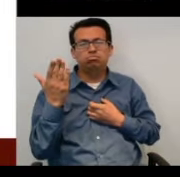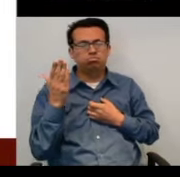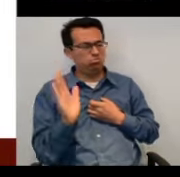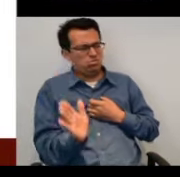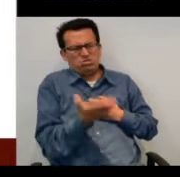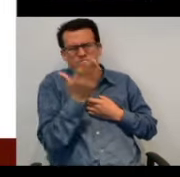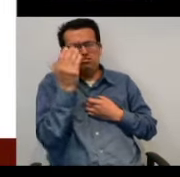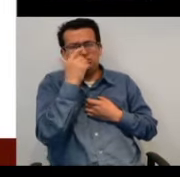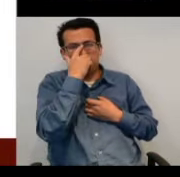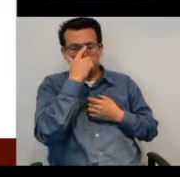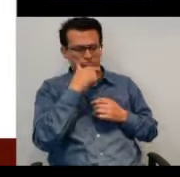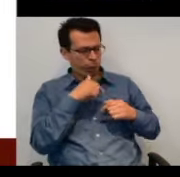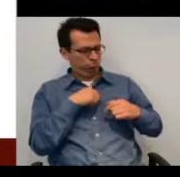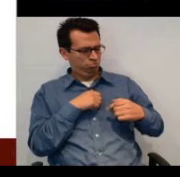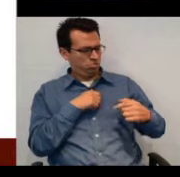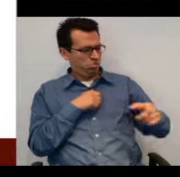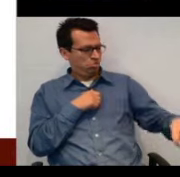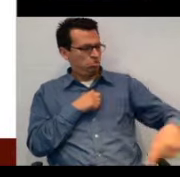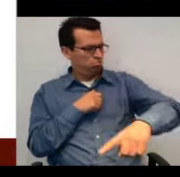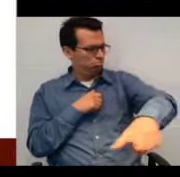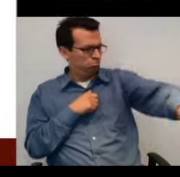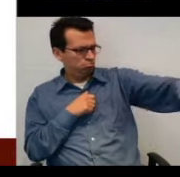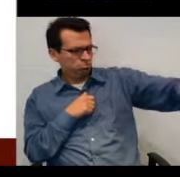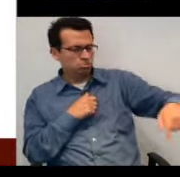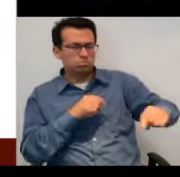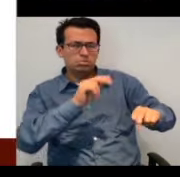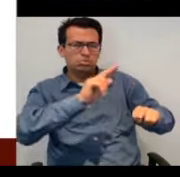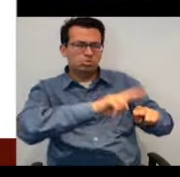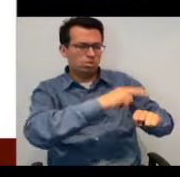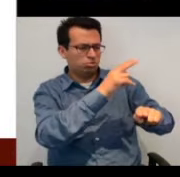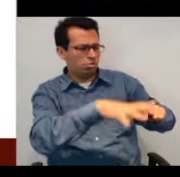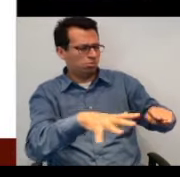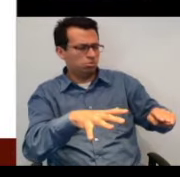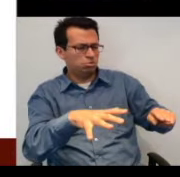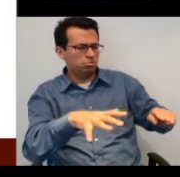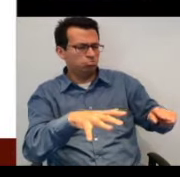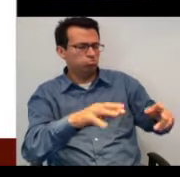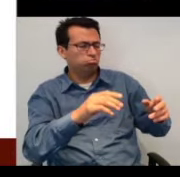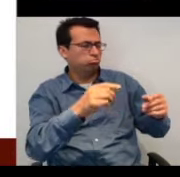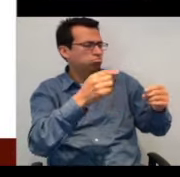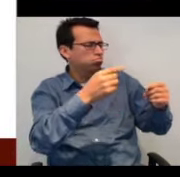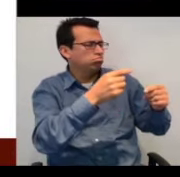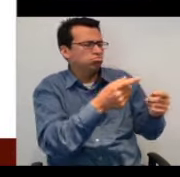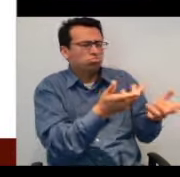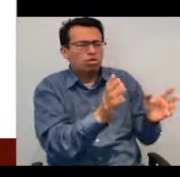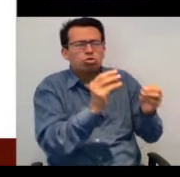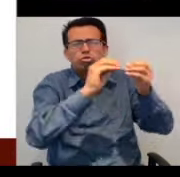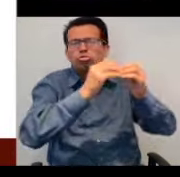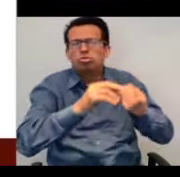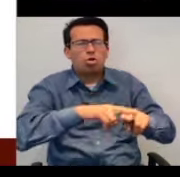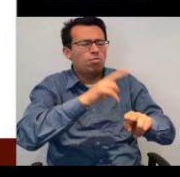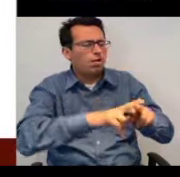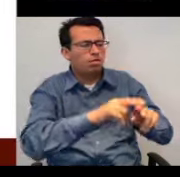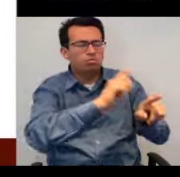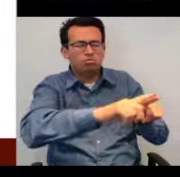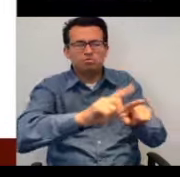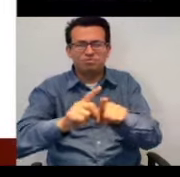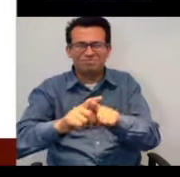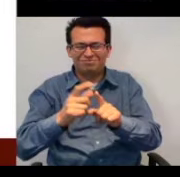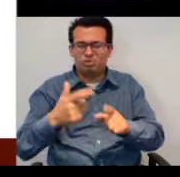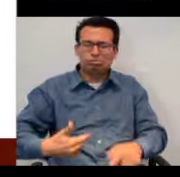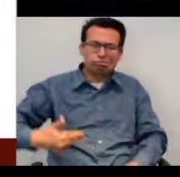Eso significa que todos somos diversos. Tenemos gafas, no tenemos gafas, somos altos, somos bajitos, nos gusta el chocolate, no nos gusta el chocolate.